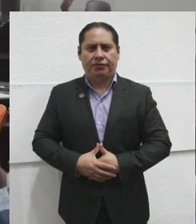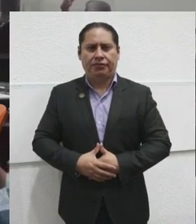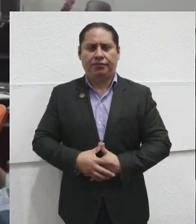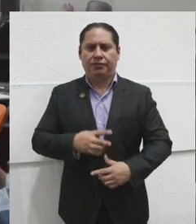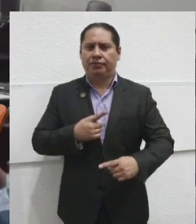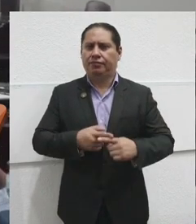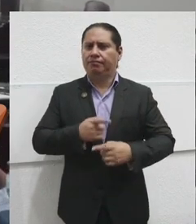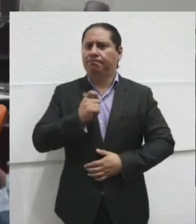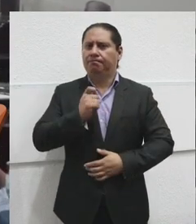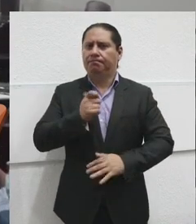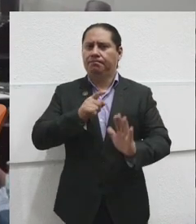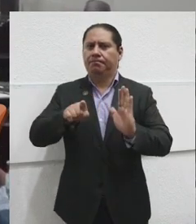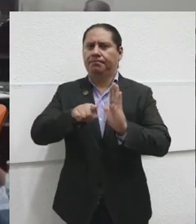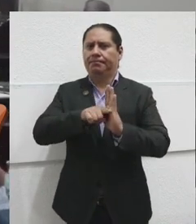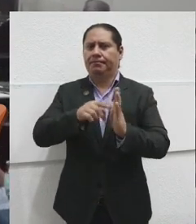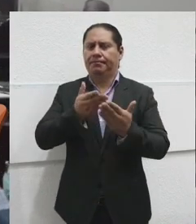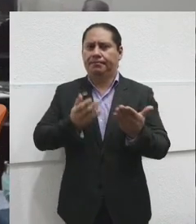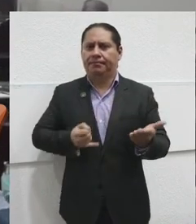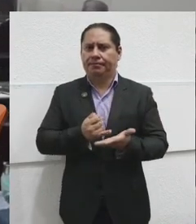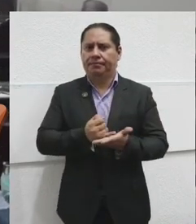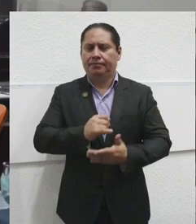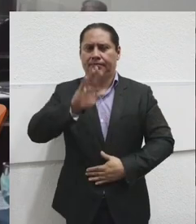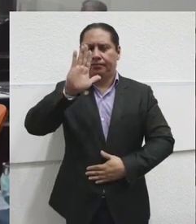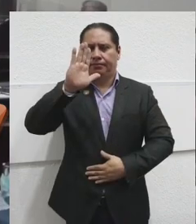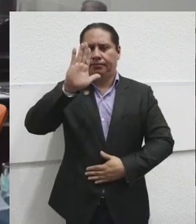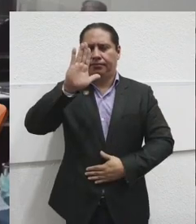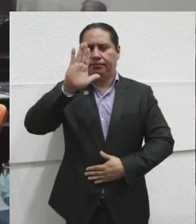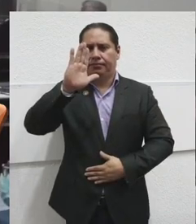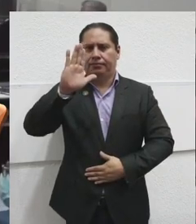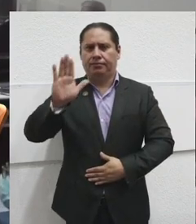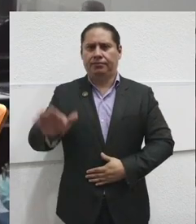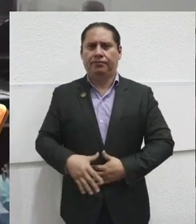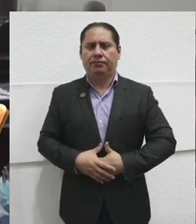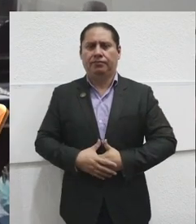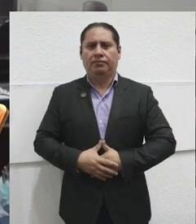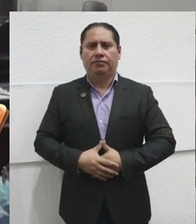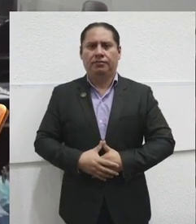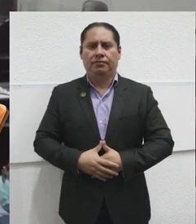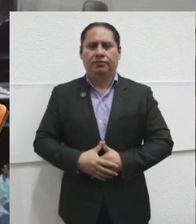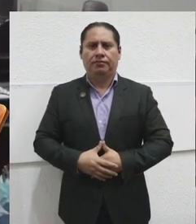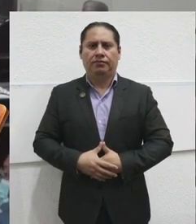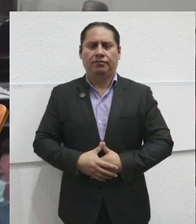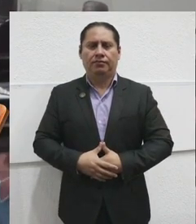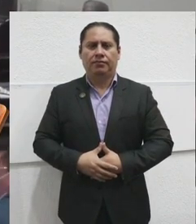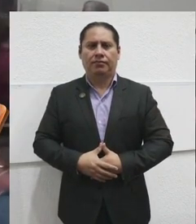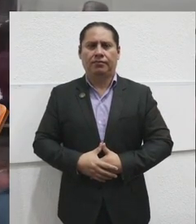Los que estén por la negativa, sírvanse manifestarlo levantando la mano.